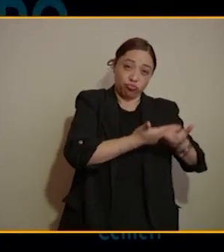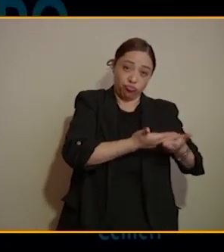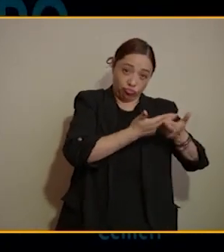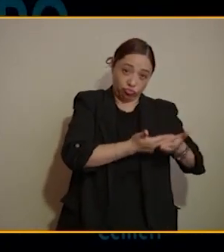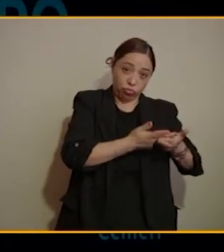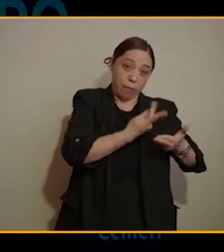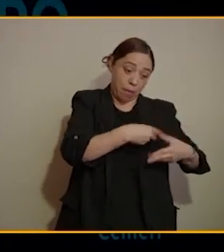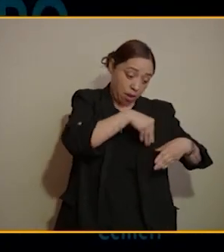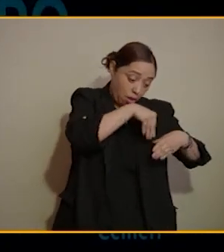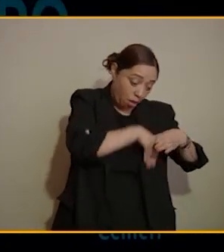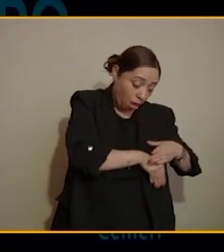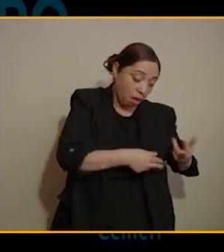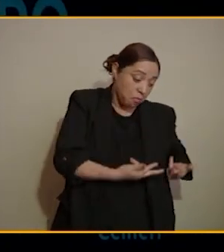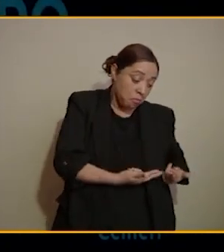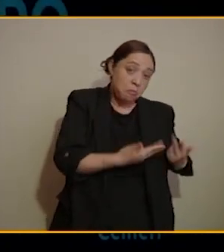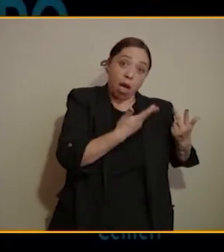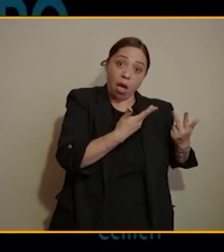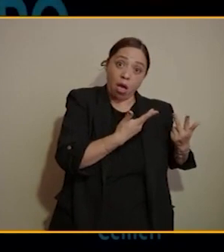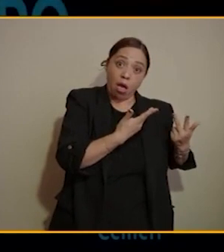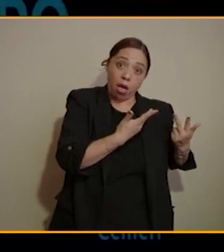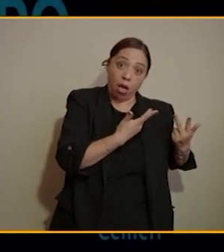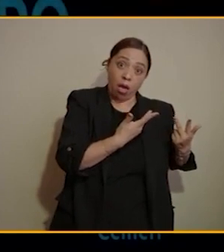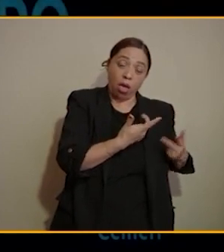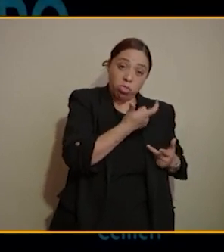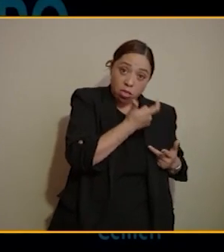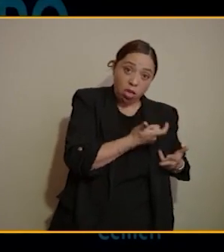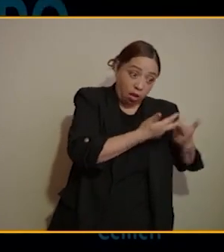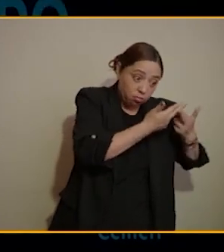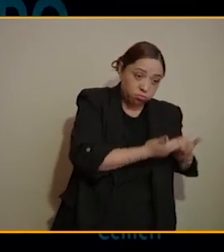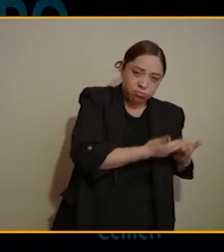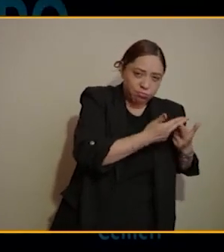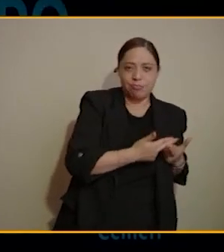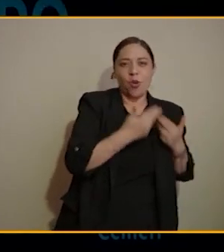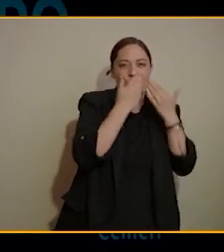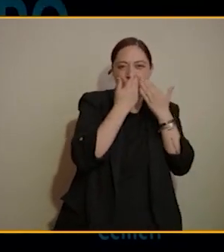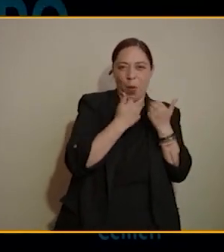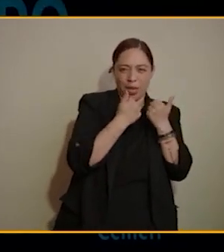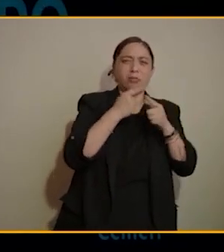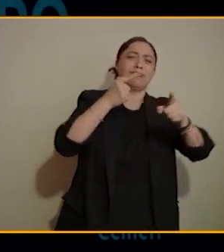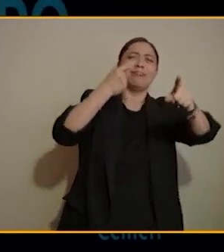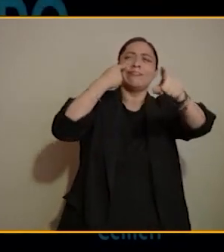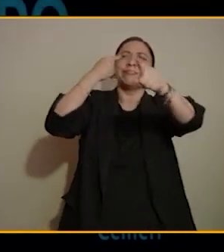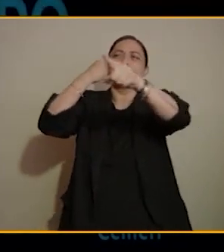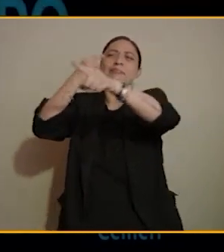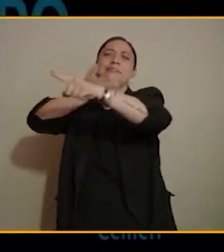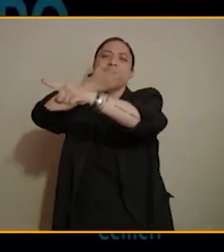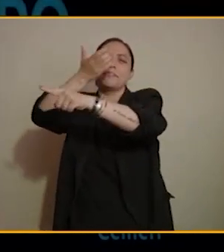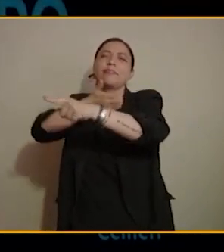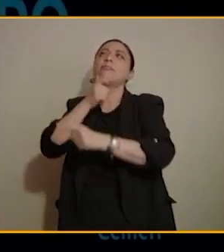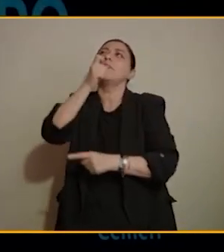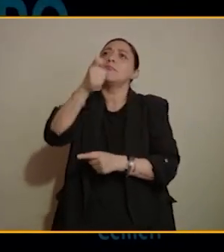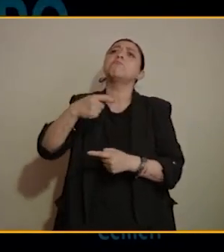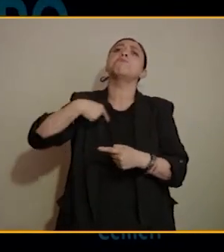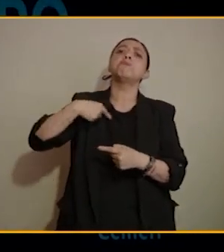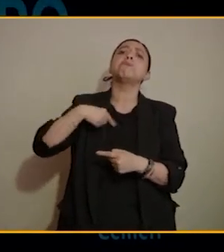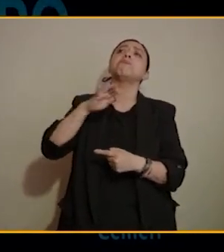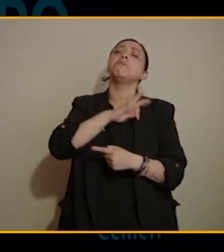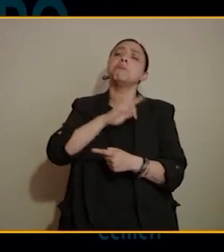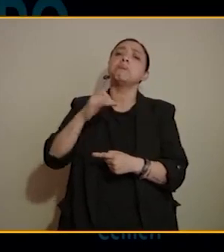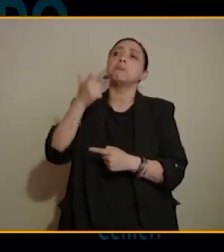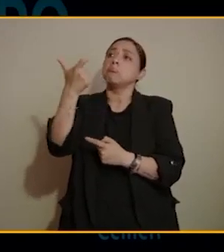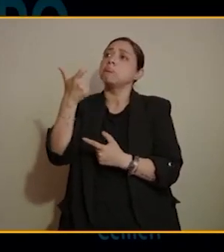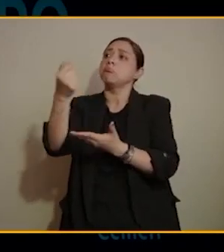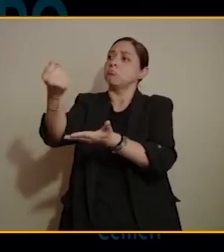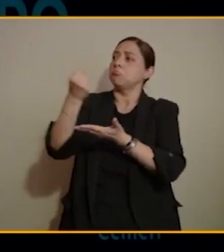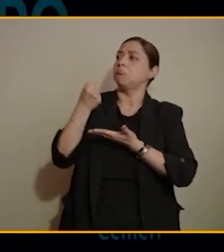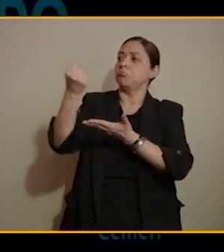escuchado? Es muy popular. Y básicamente lo que quiere decir es que yo puedo tener entradas interminables de dinero, pero si no